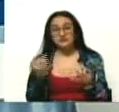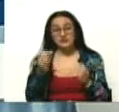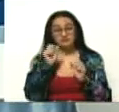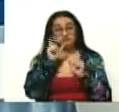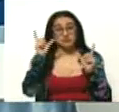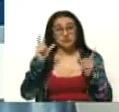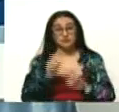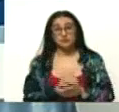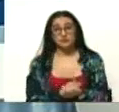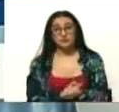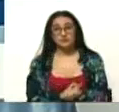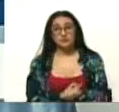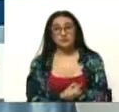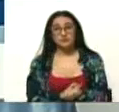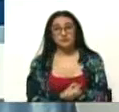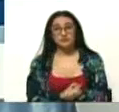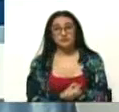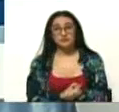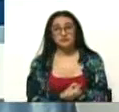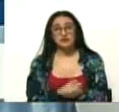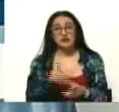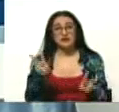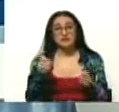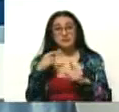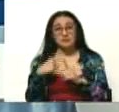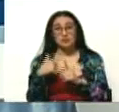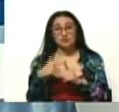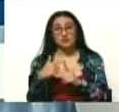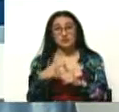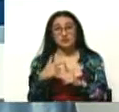sorprendentes en lo positivo,